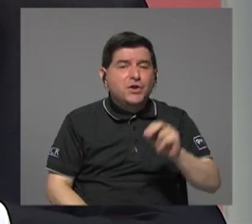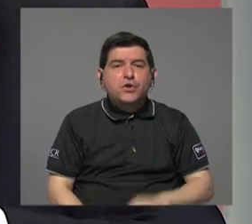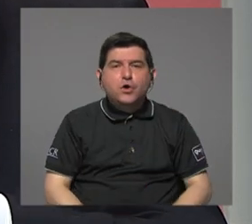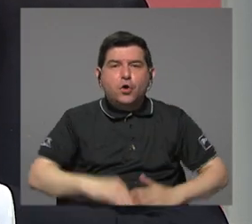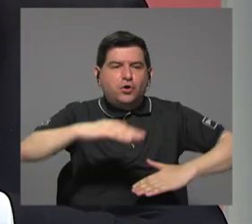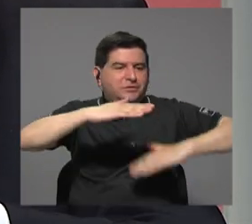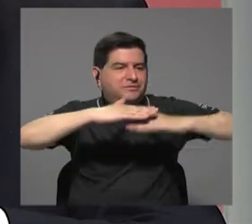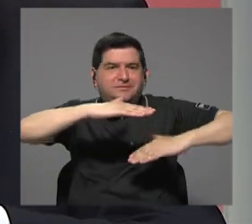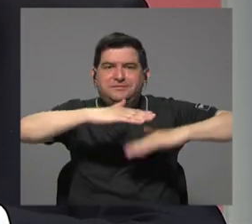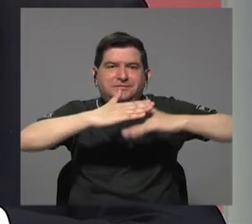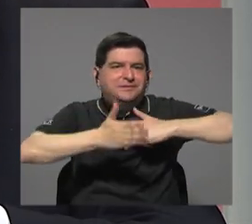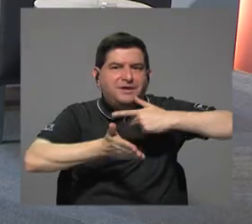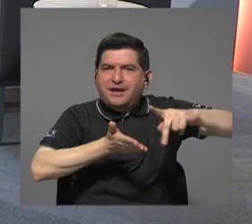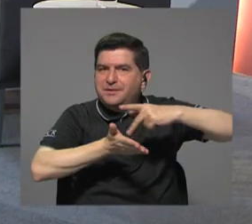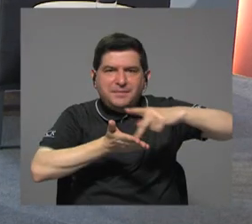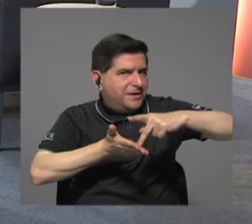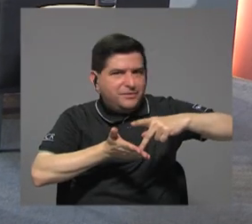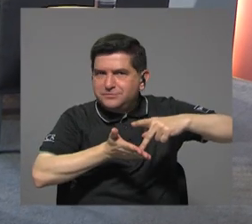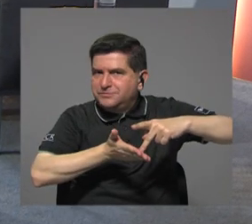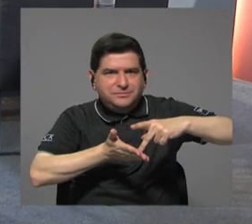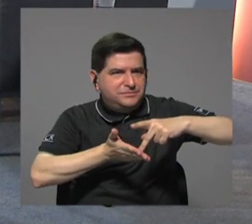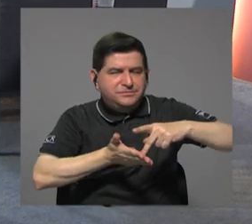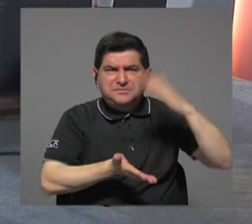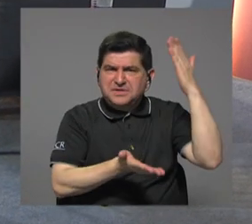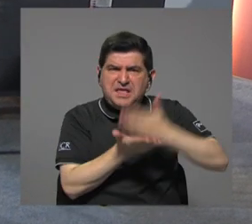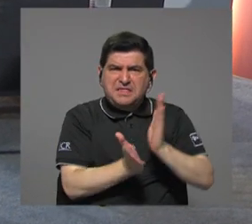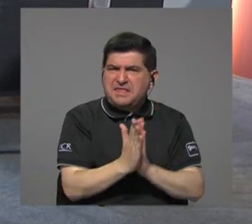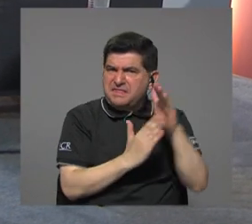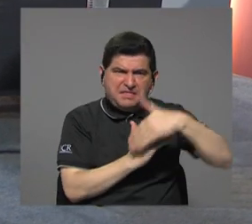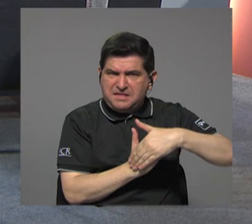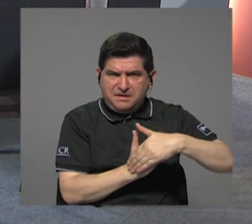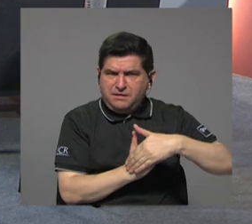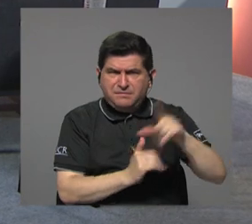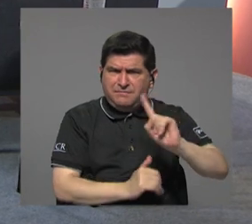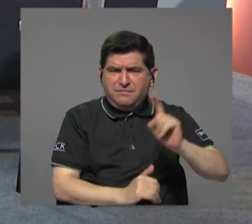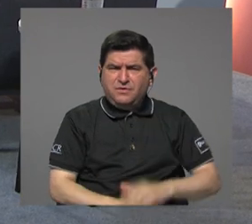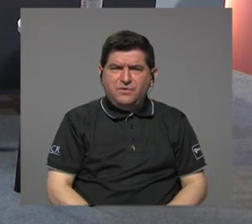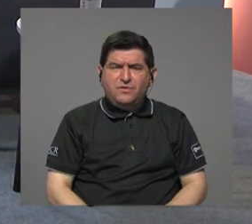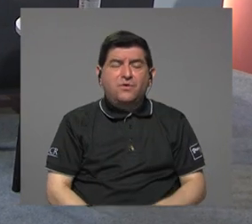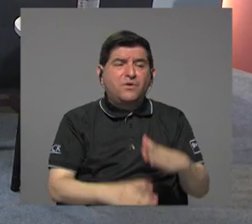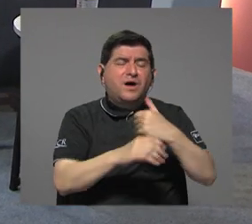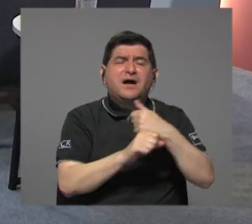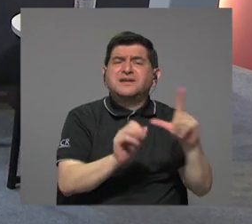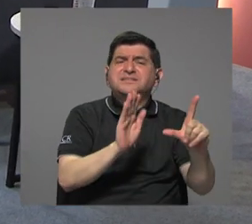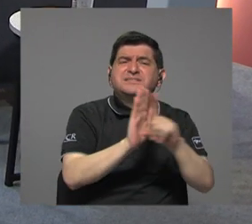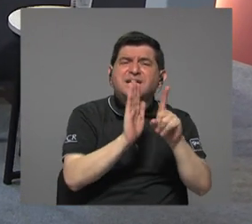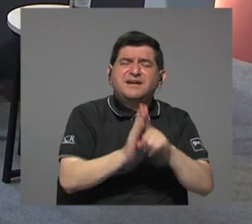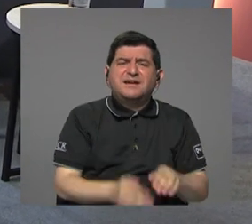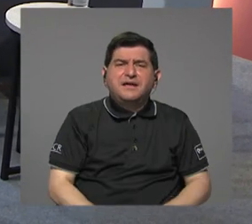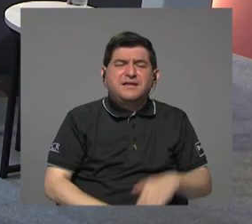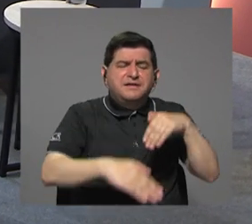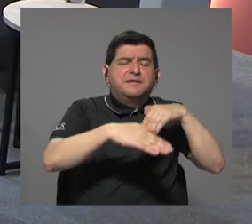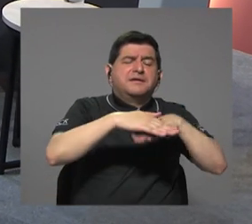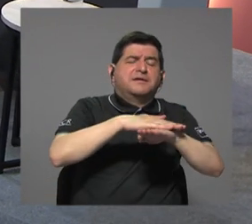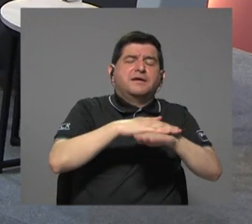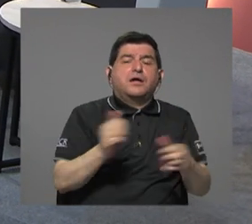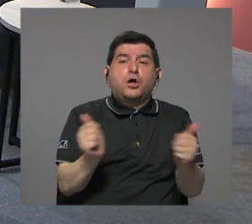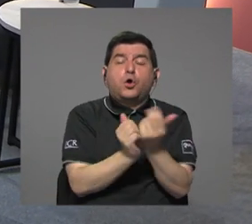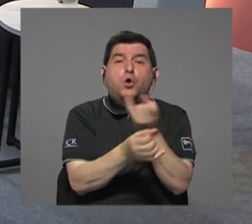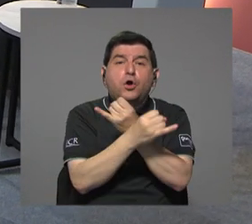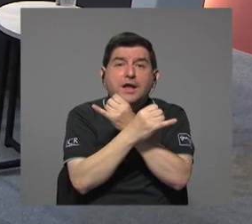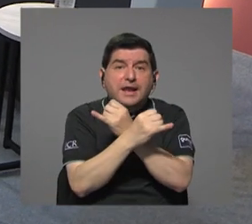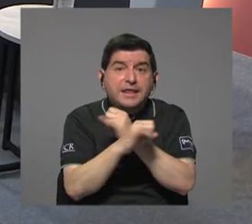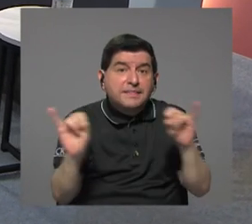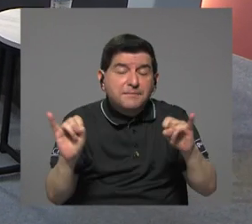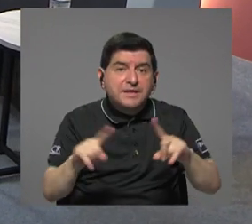tope a los salarios y frenar esos abusos sino que hicieron una ley que se metía con la independencia de